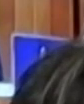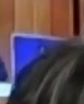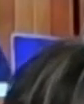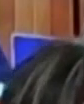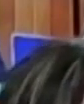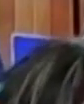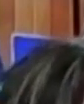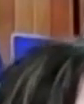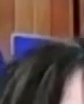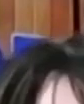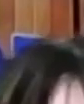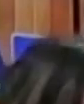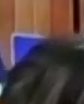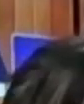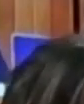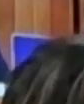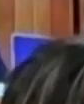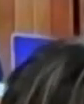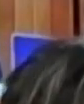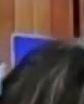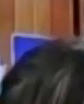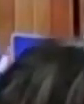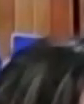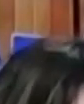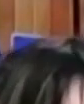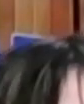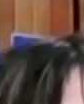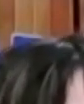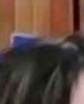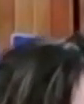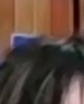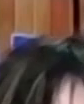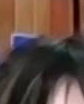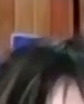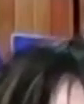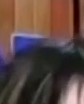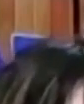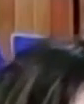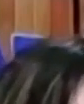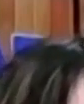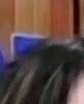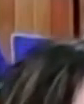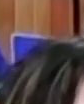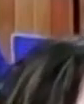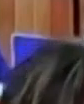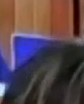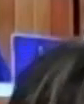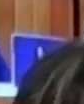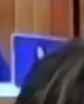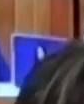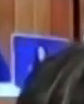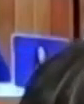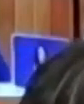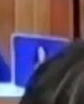de conexión con Galiza. Eu, dixen onte en redes sociais, quero reiterar as miñas disculpas persoais por as cousas que se